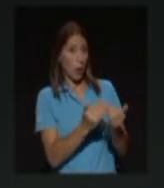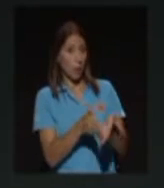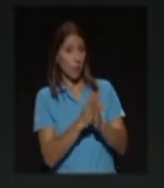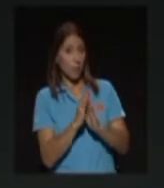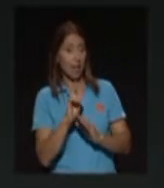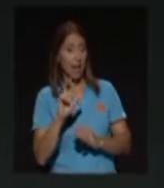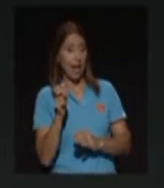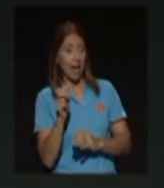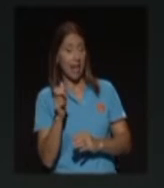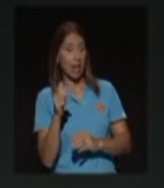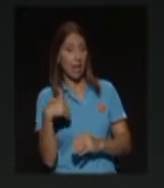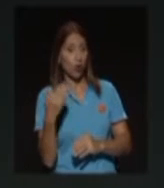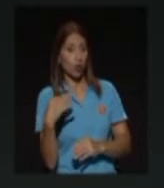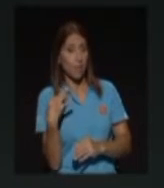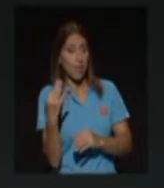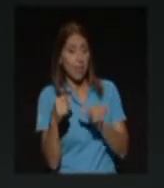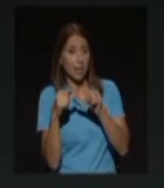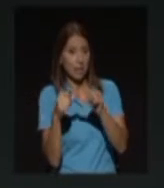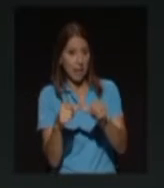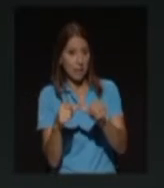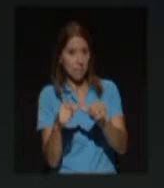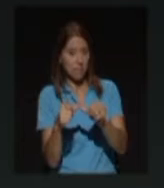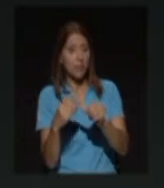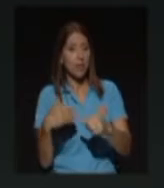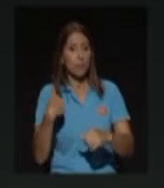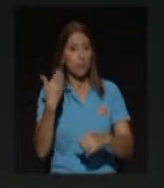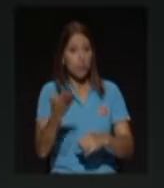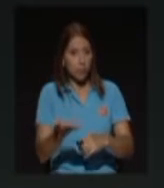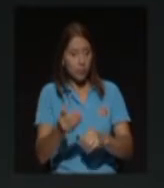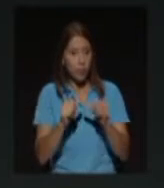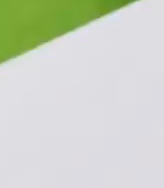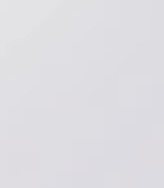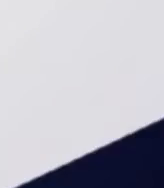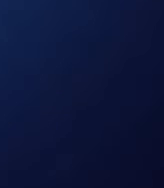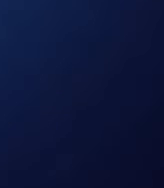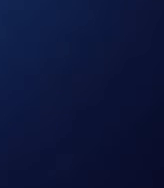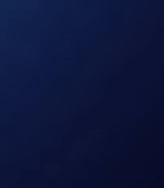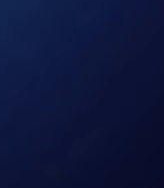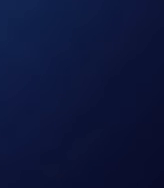que nos invite a regresar y una vez que lo haga, regresamos.